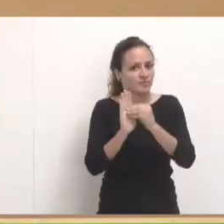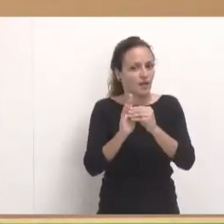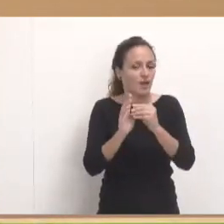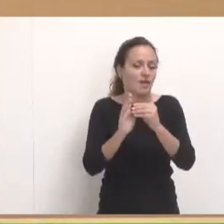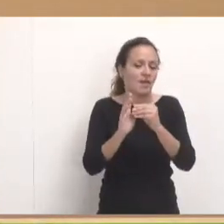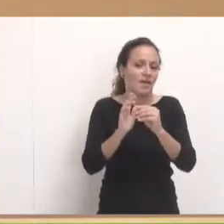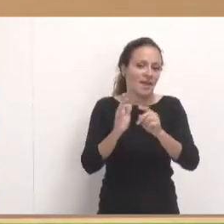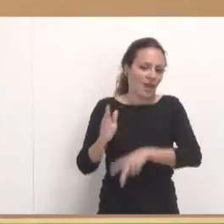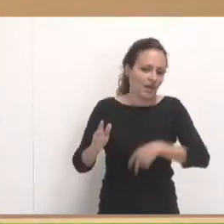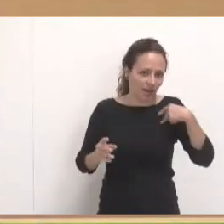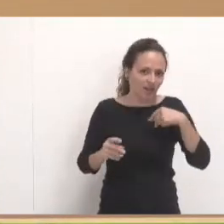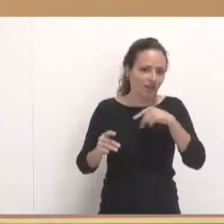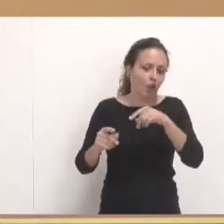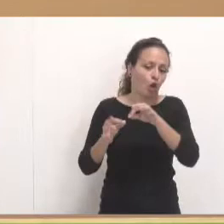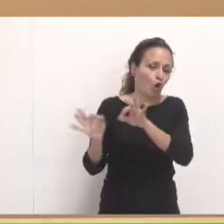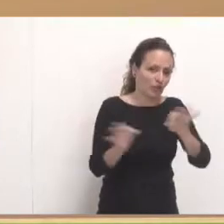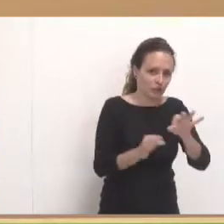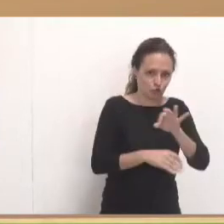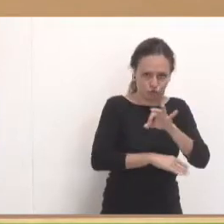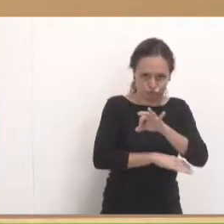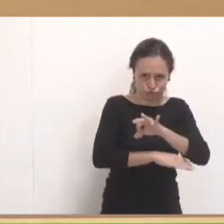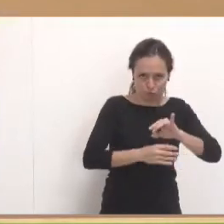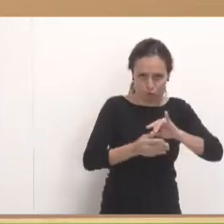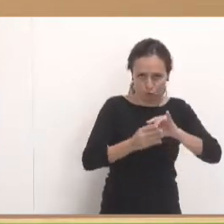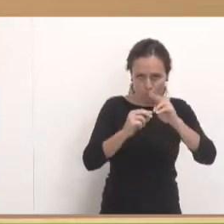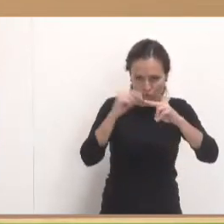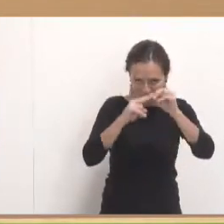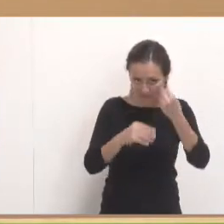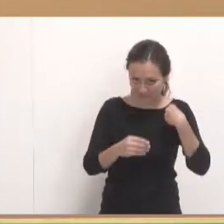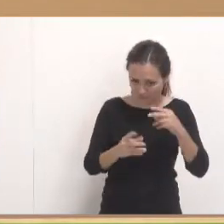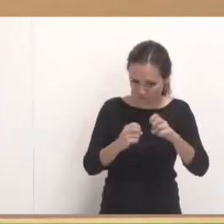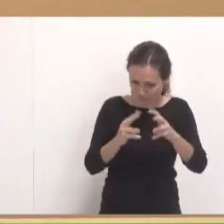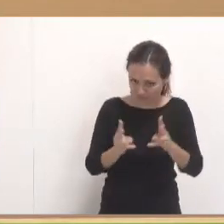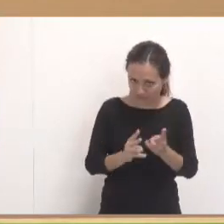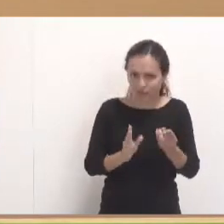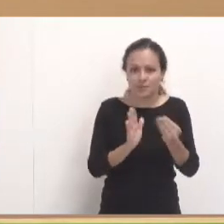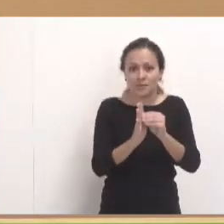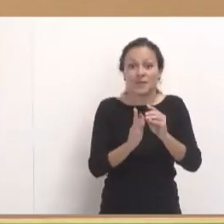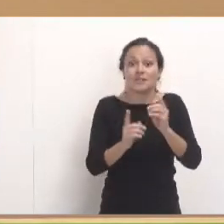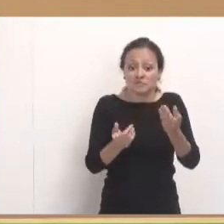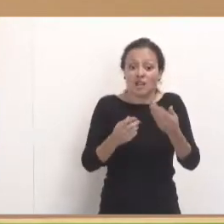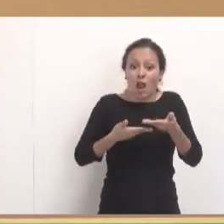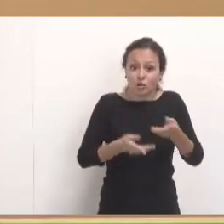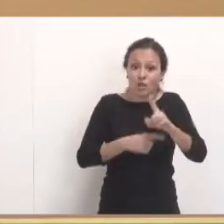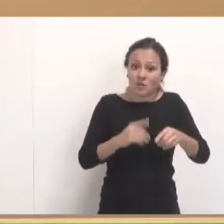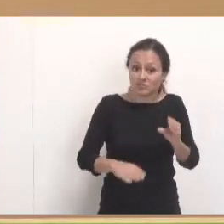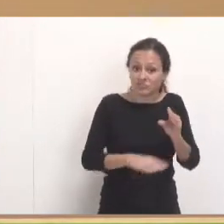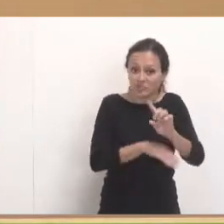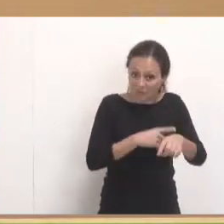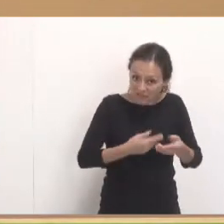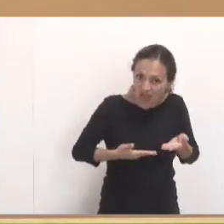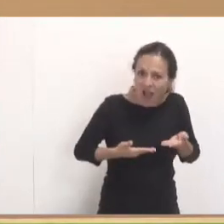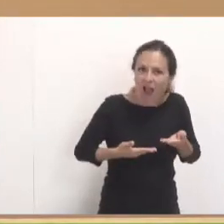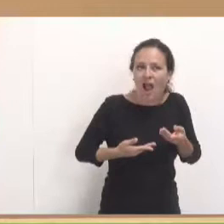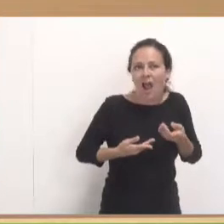de ordenación urbana. Finalmente, instar al Gobierno de Canarias las ayudas y auxilios necesarios para la consecución de tal